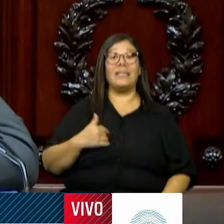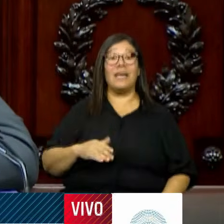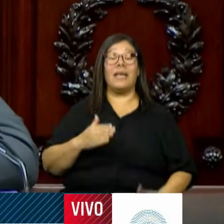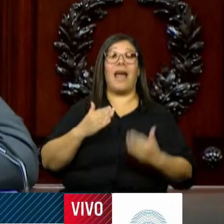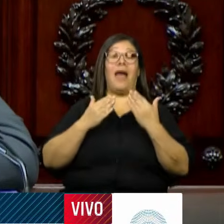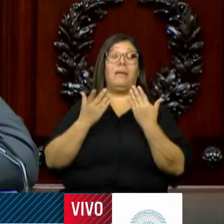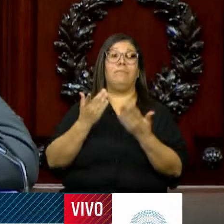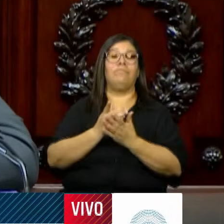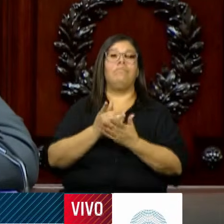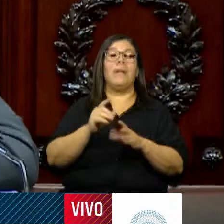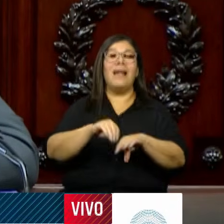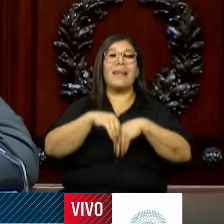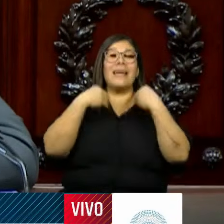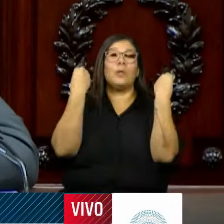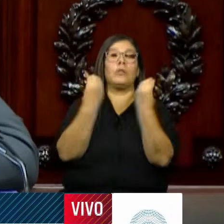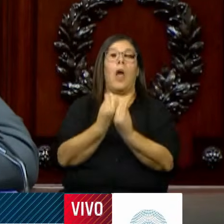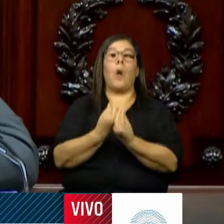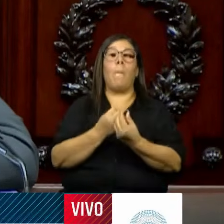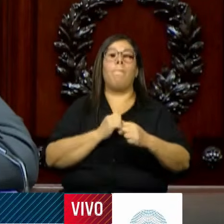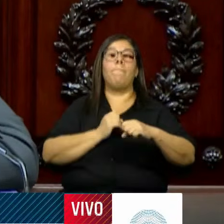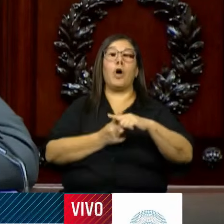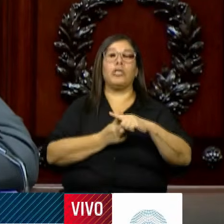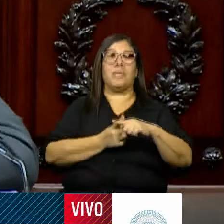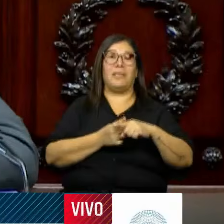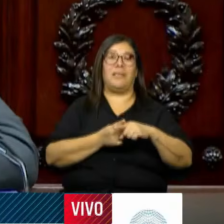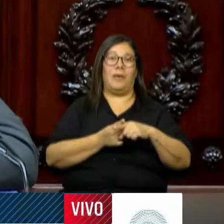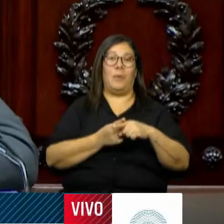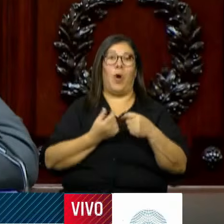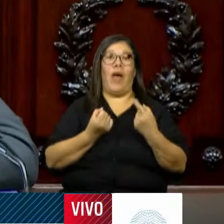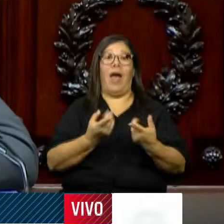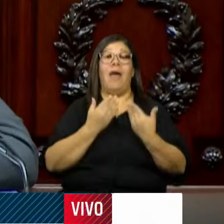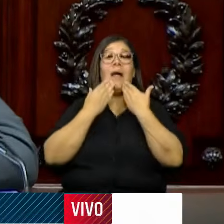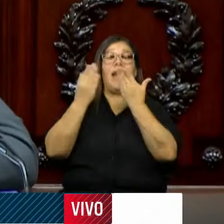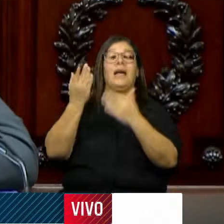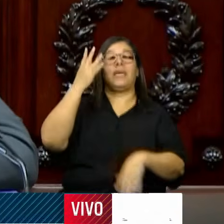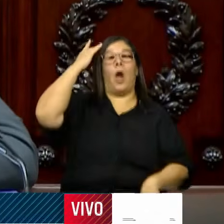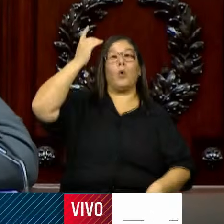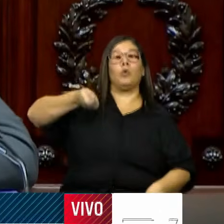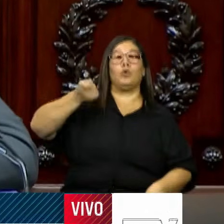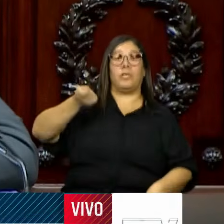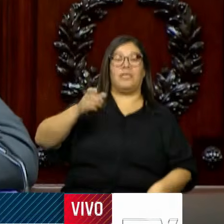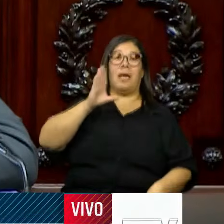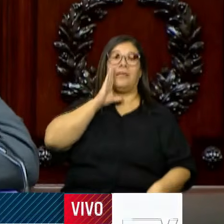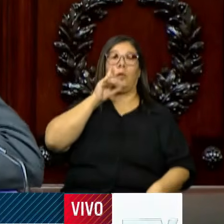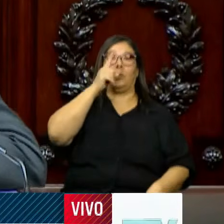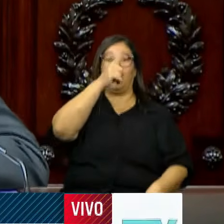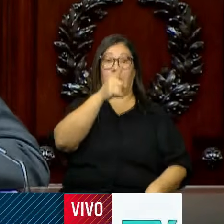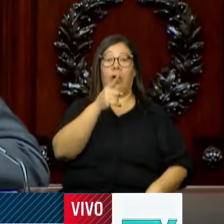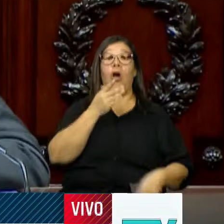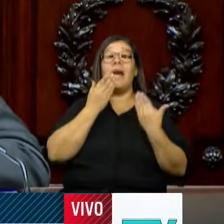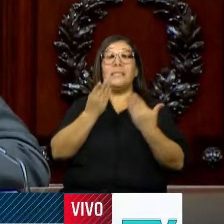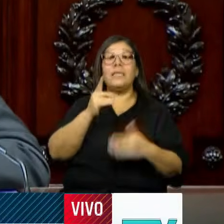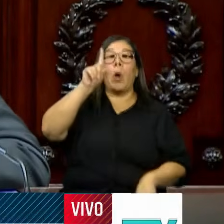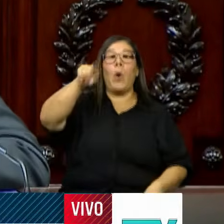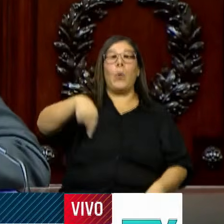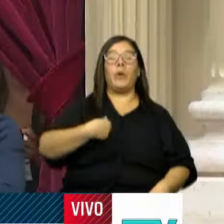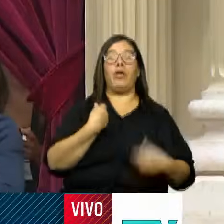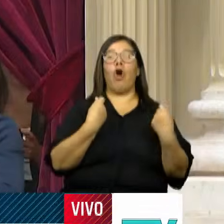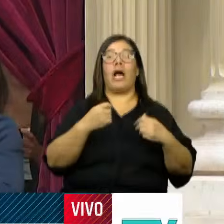favorable histórico en la justicia norteamericana, lo que nos permite ahorrarnos 18.000 millones de dólares.